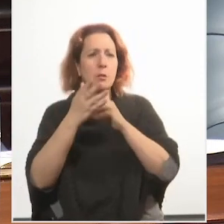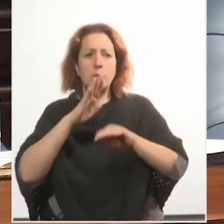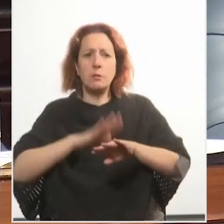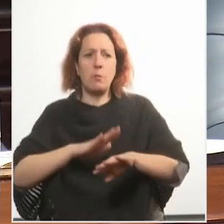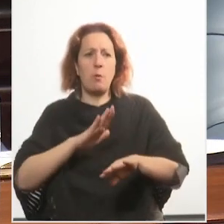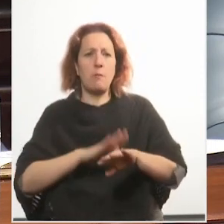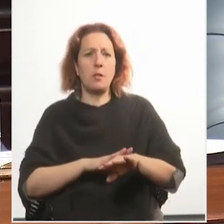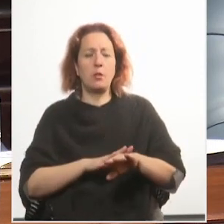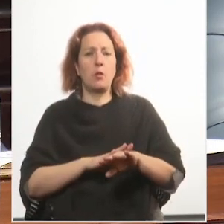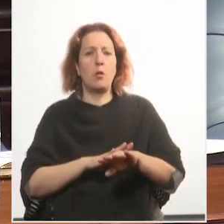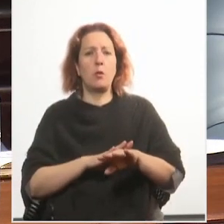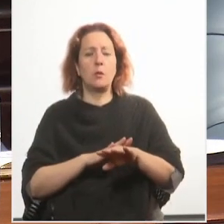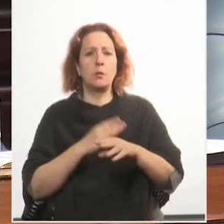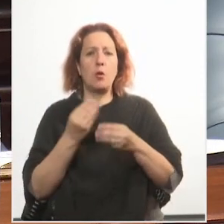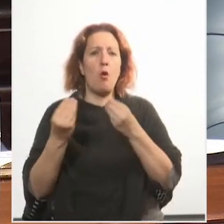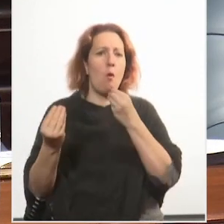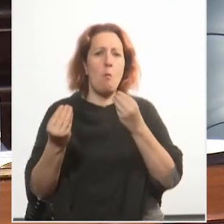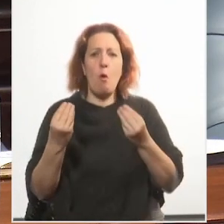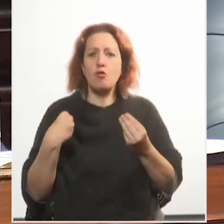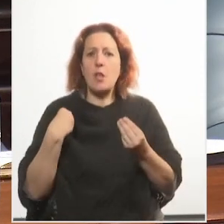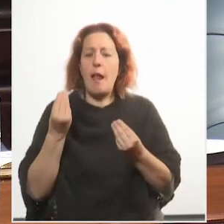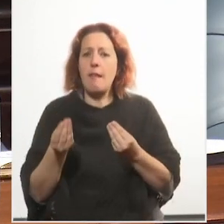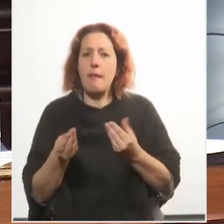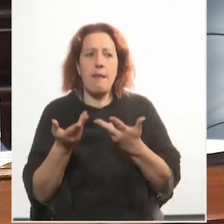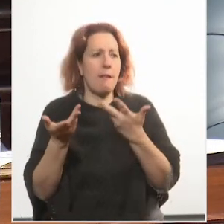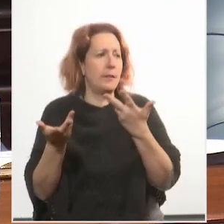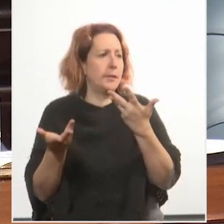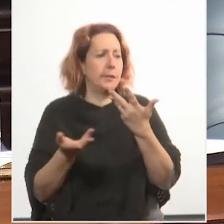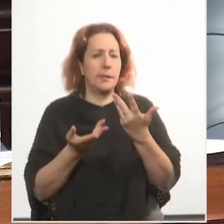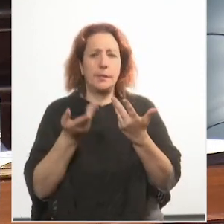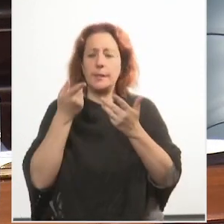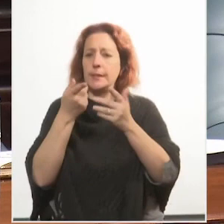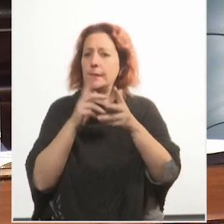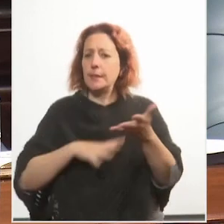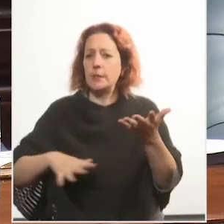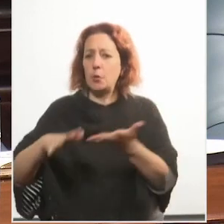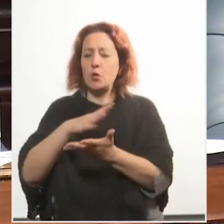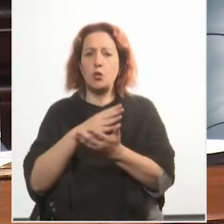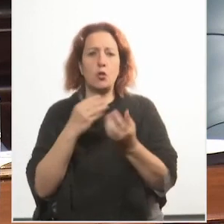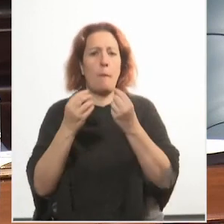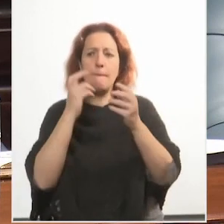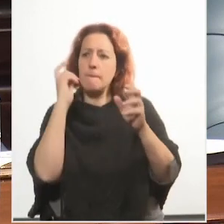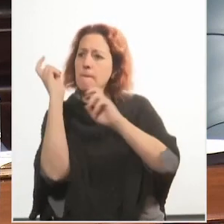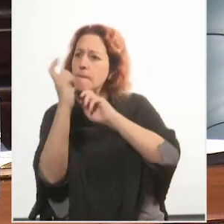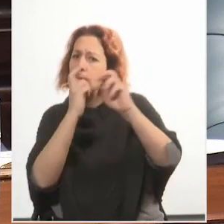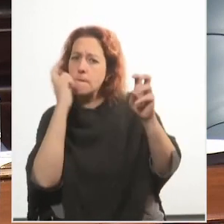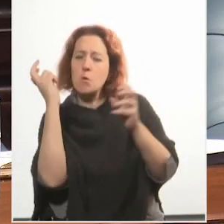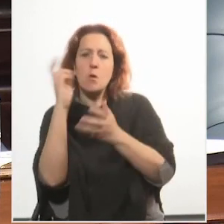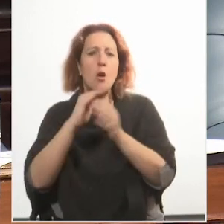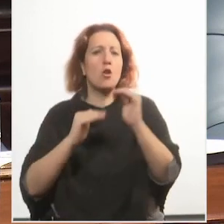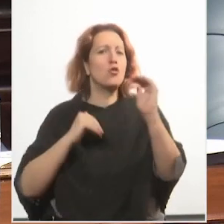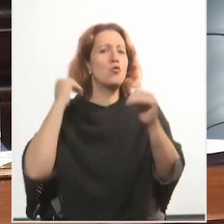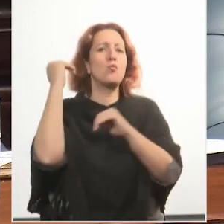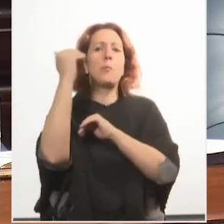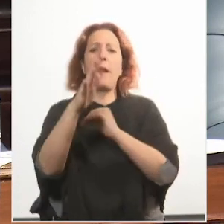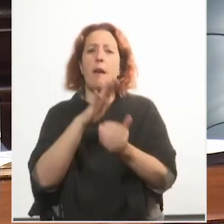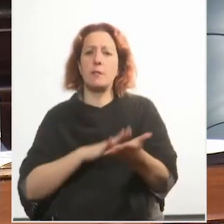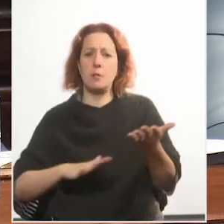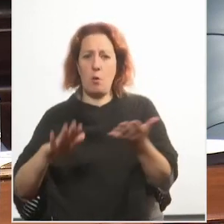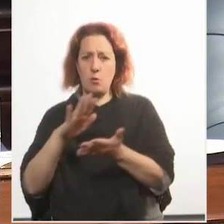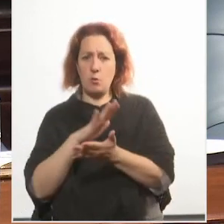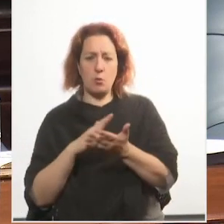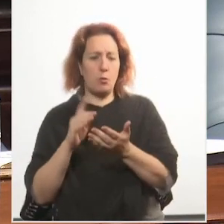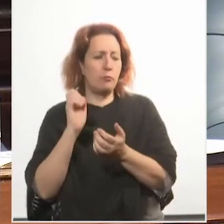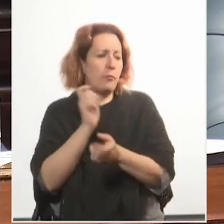momento salir por las de ellos, buscaron superar la situación en base a